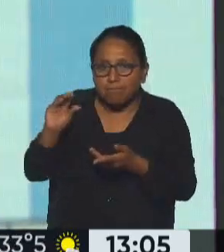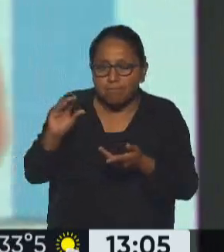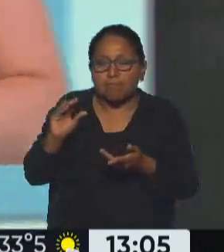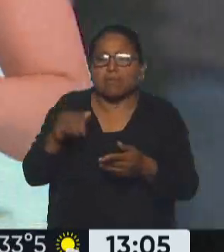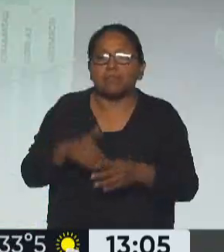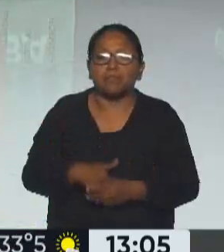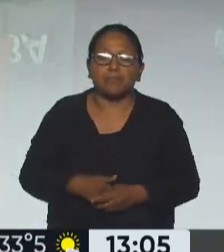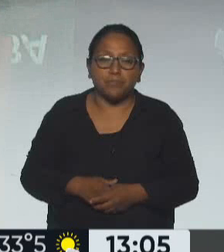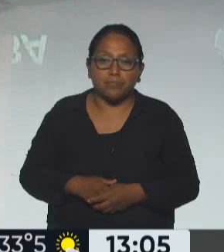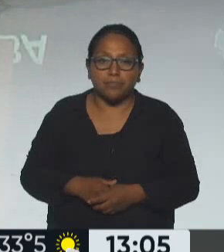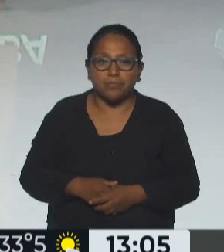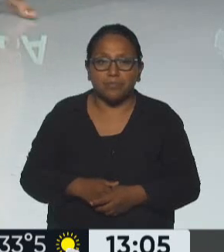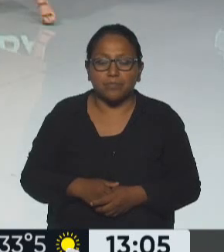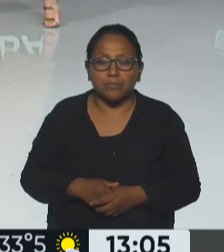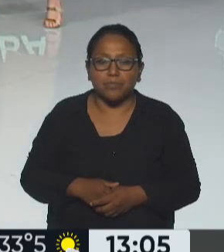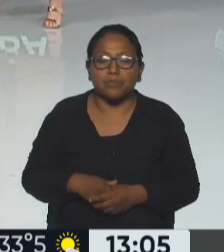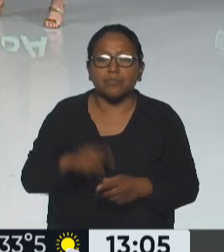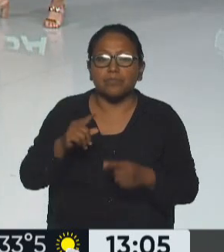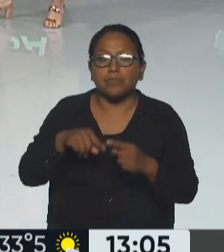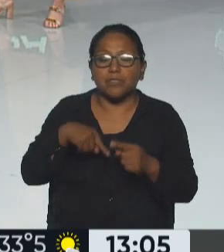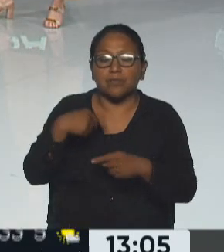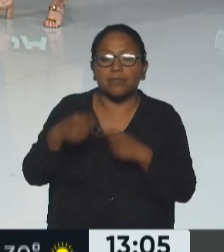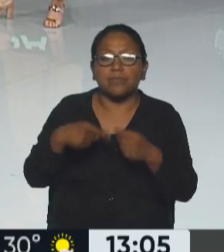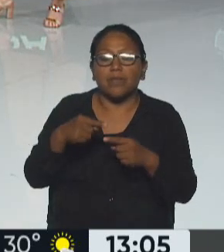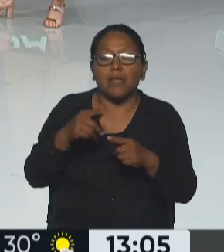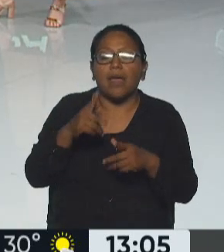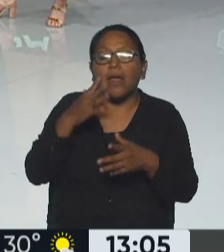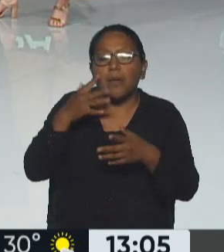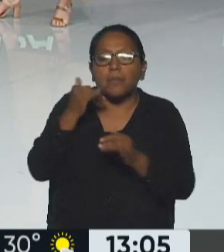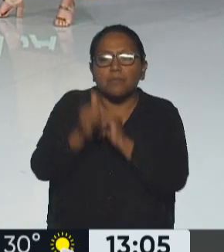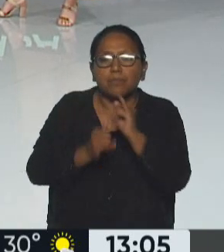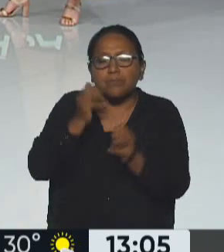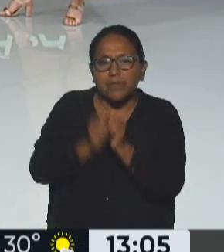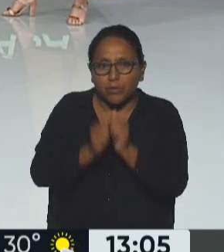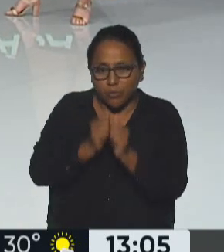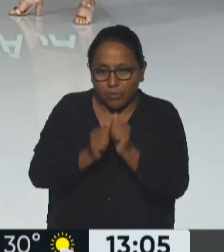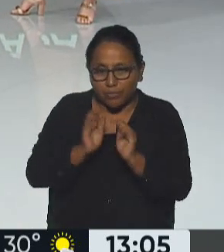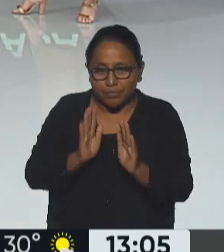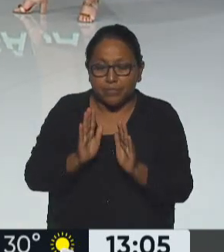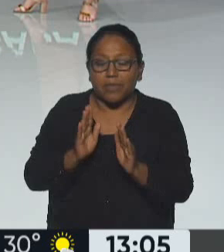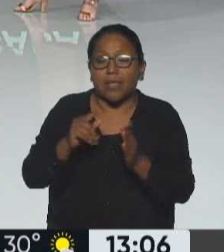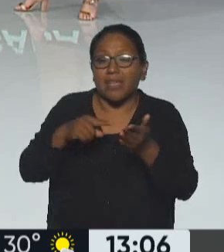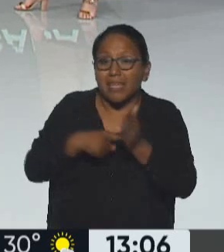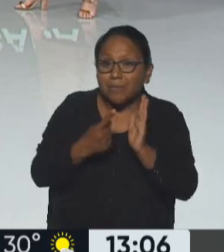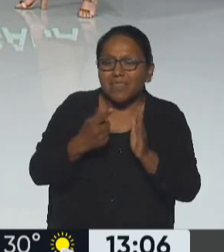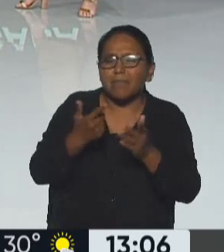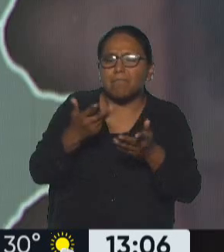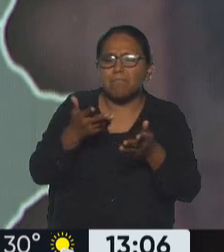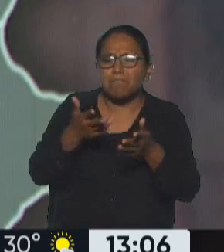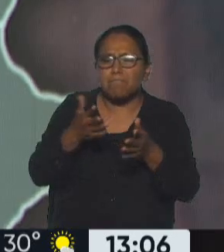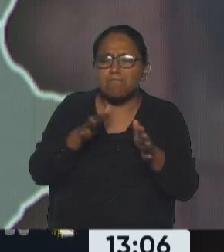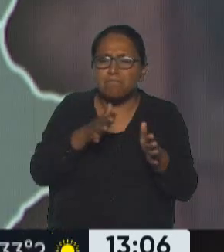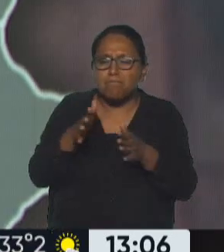avancemos con otra cuestión vamos a la historia de esto la ciudad de Buenos Aires recibe